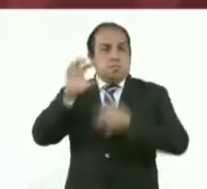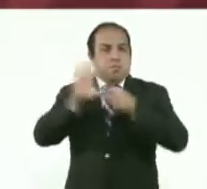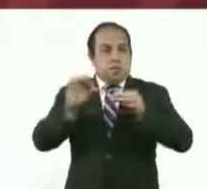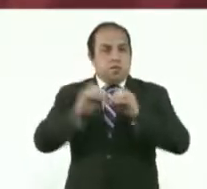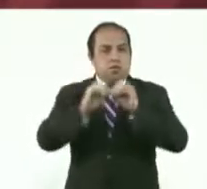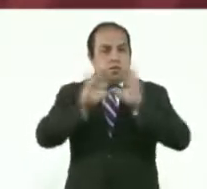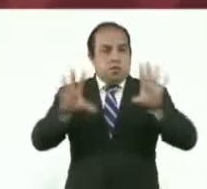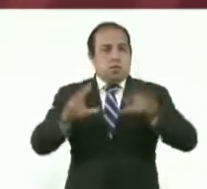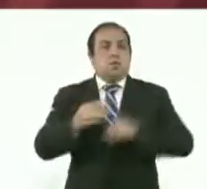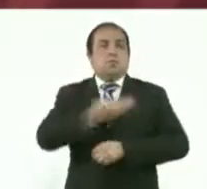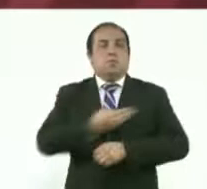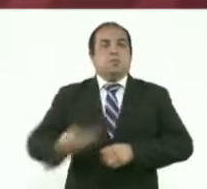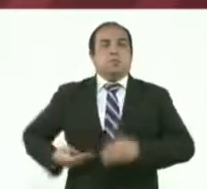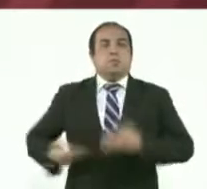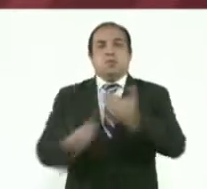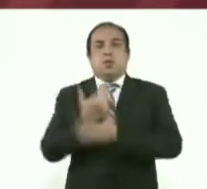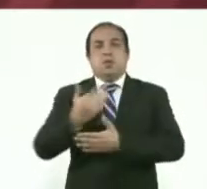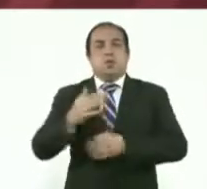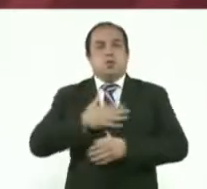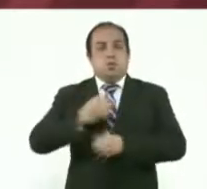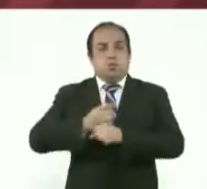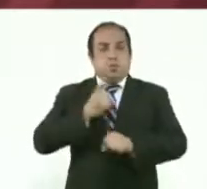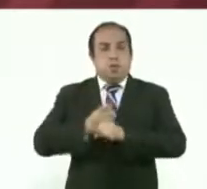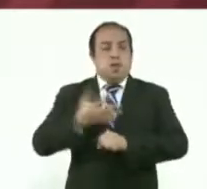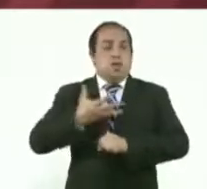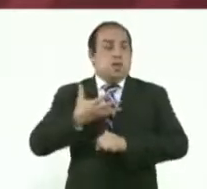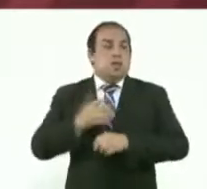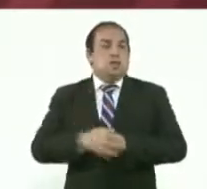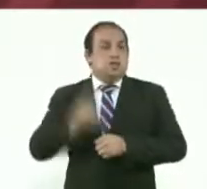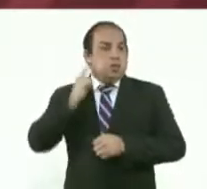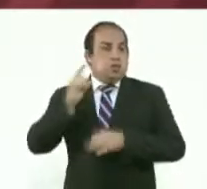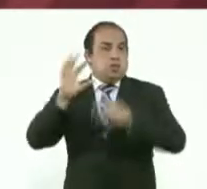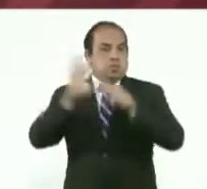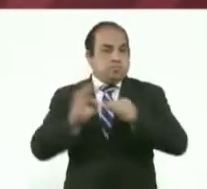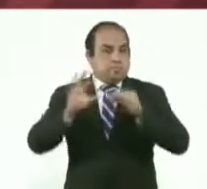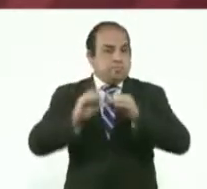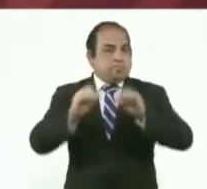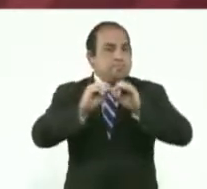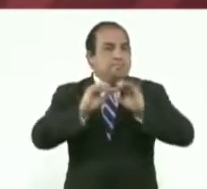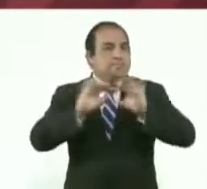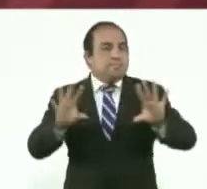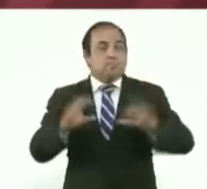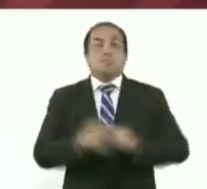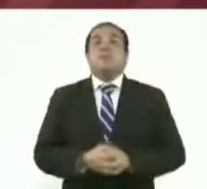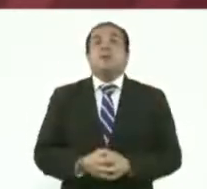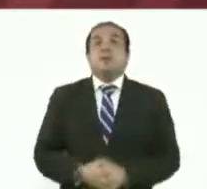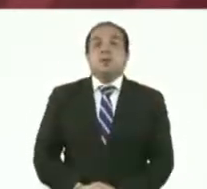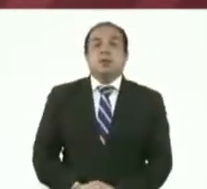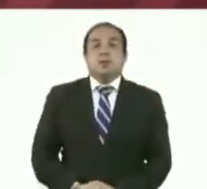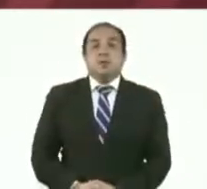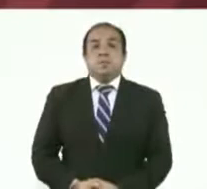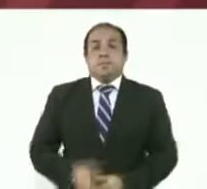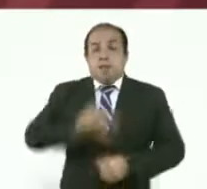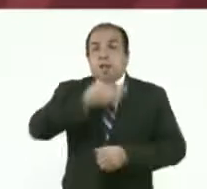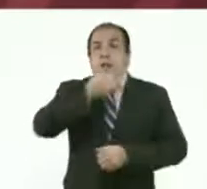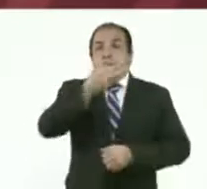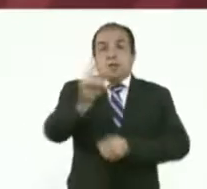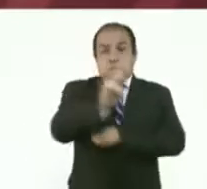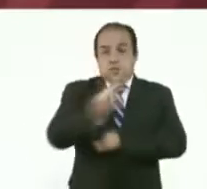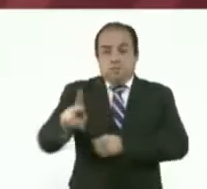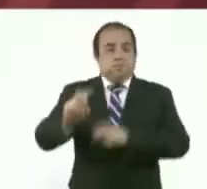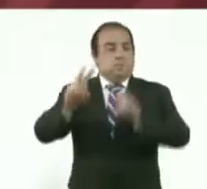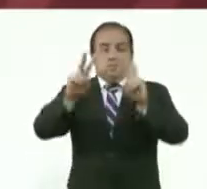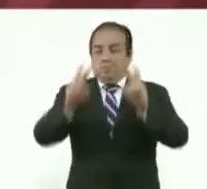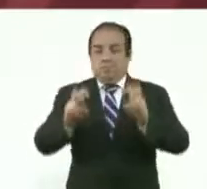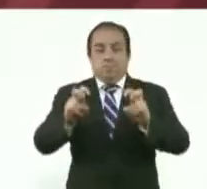tuve la oportunidad porque estuve ahí en la mañanera de escuchar pues toda la explicación. Entonces decirle a la ciudadanía que no es un